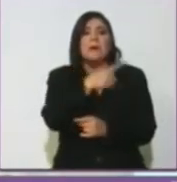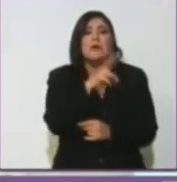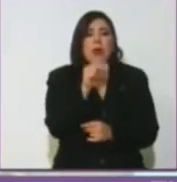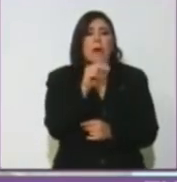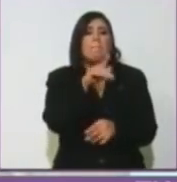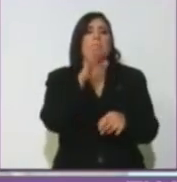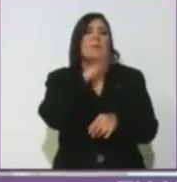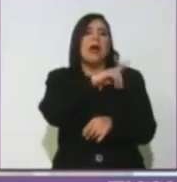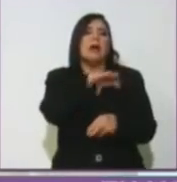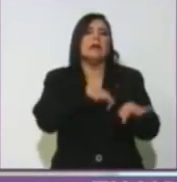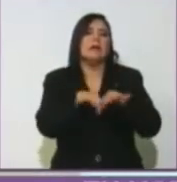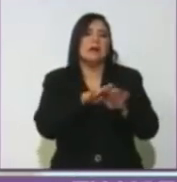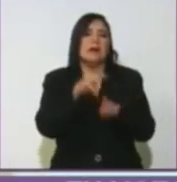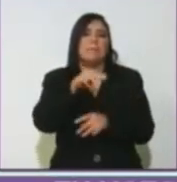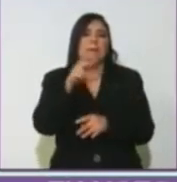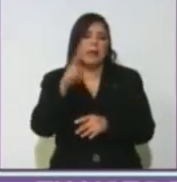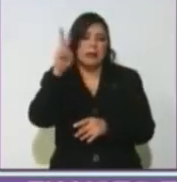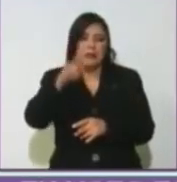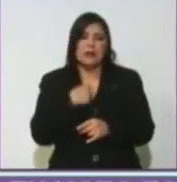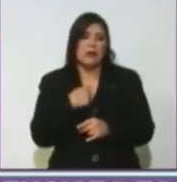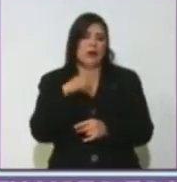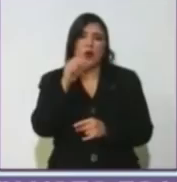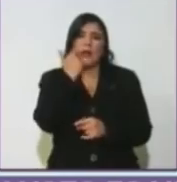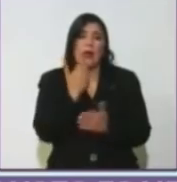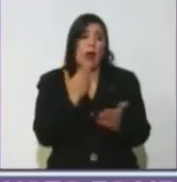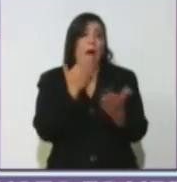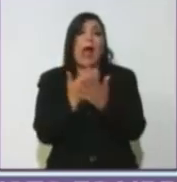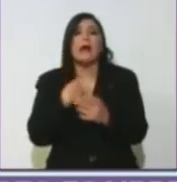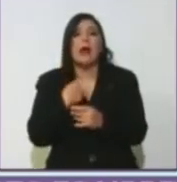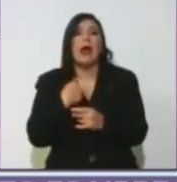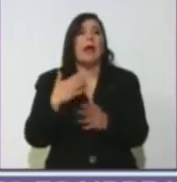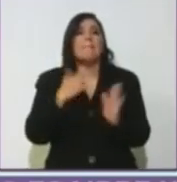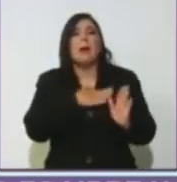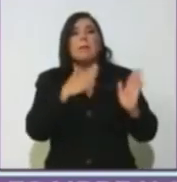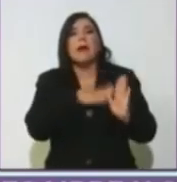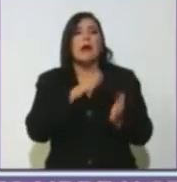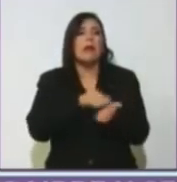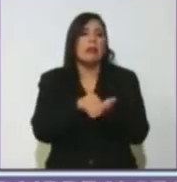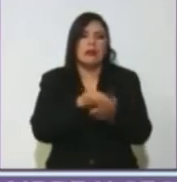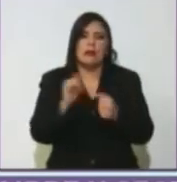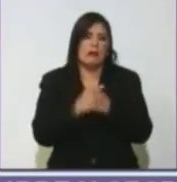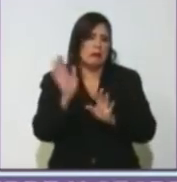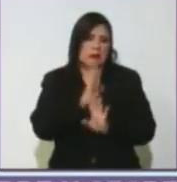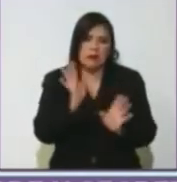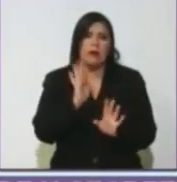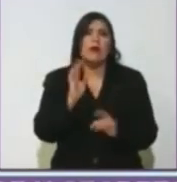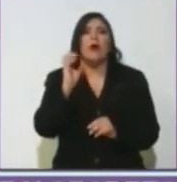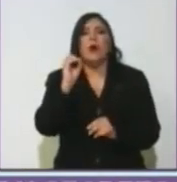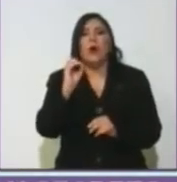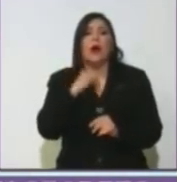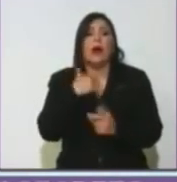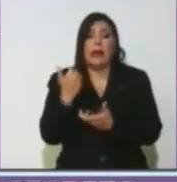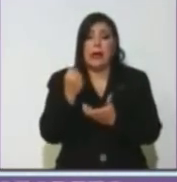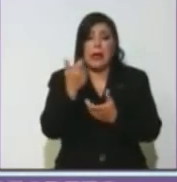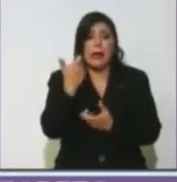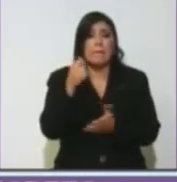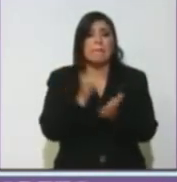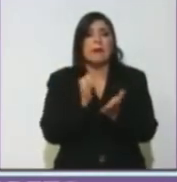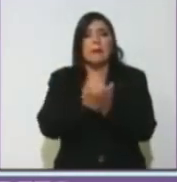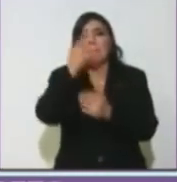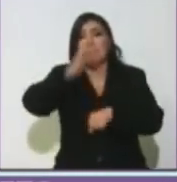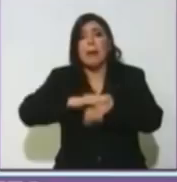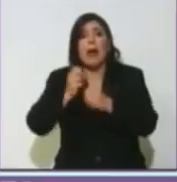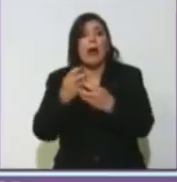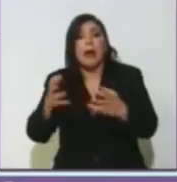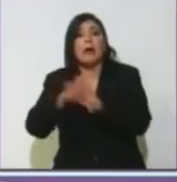ministerio público no quiero ofrecer cosas que no estén de mis manos cumplir o promesas irrelevantes de gastar sus impuestos en más policías o más